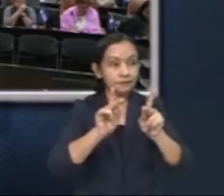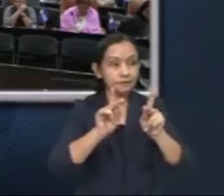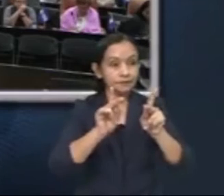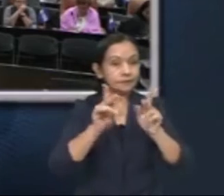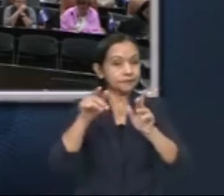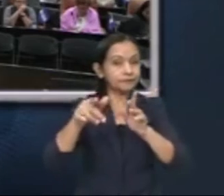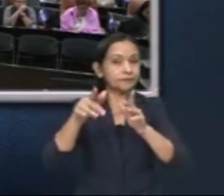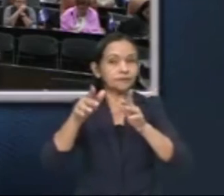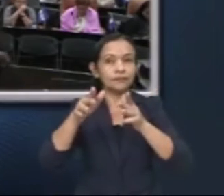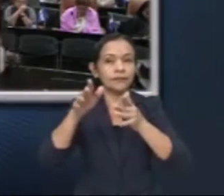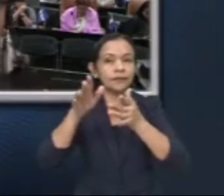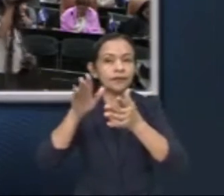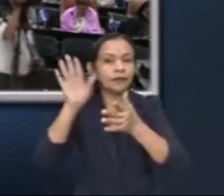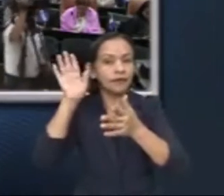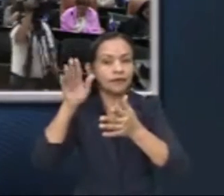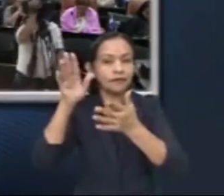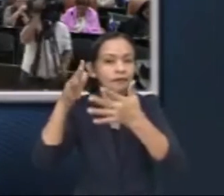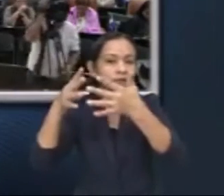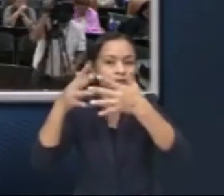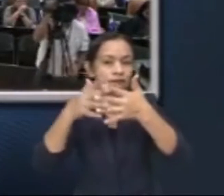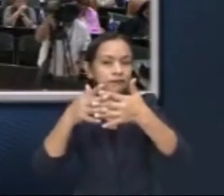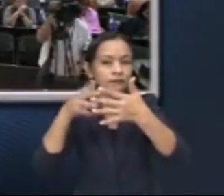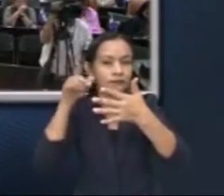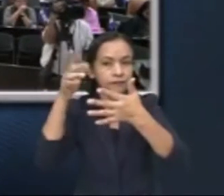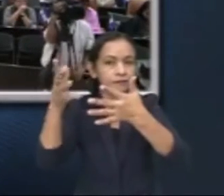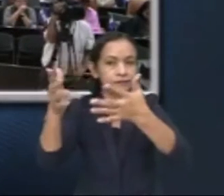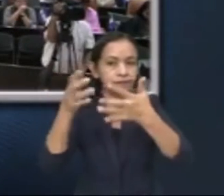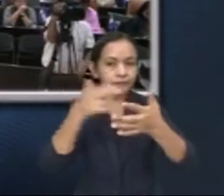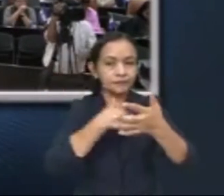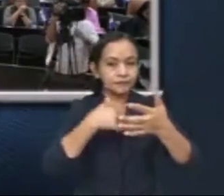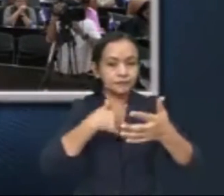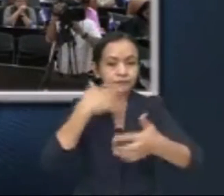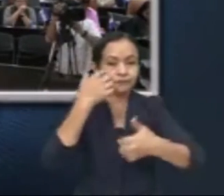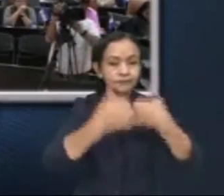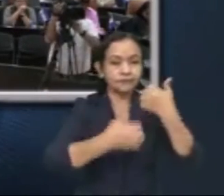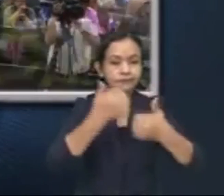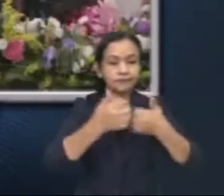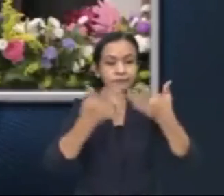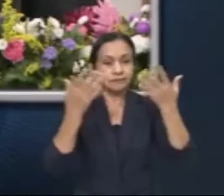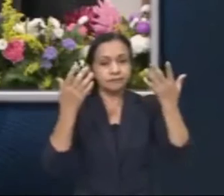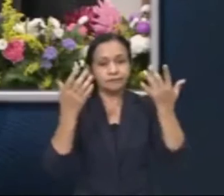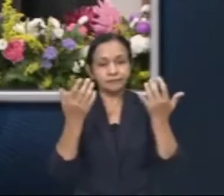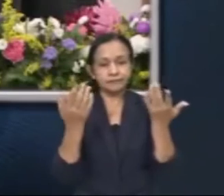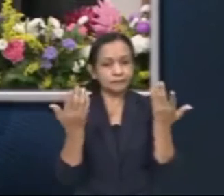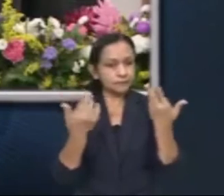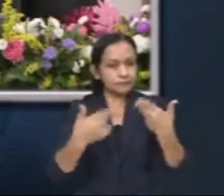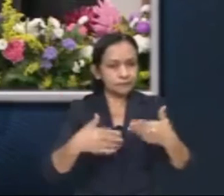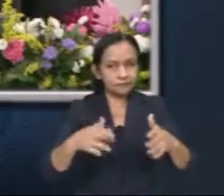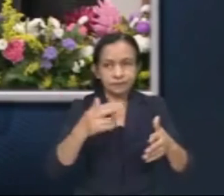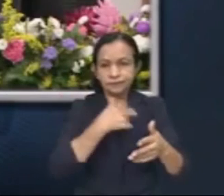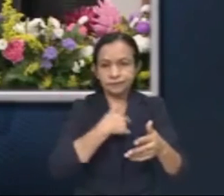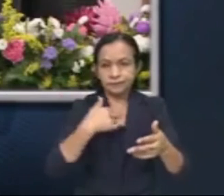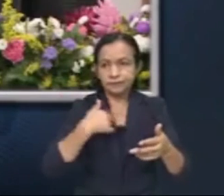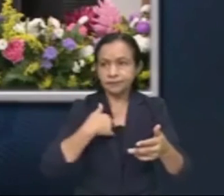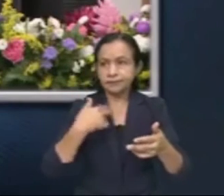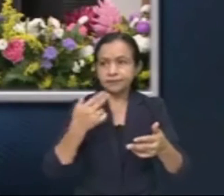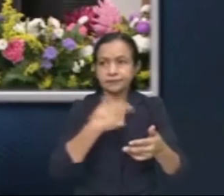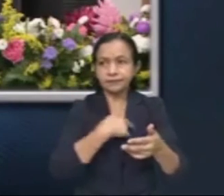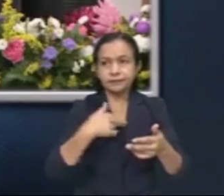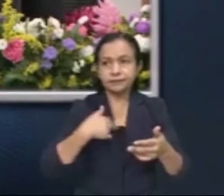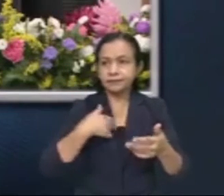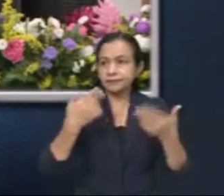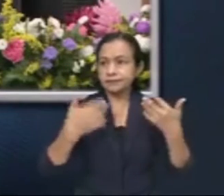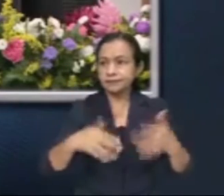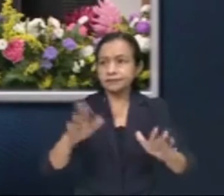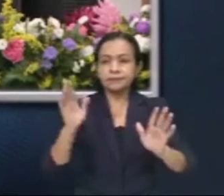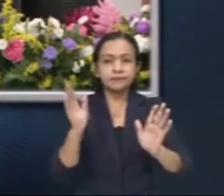imperio norteamericano son los que están haciendo ahora una aljaraca. Porque es de algo común, de algo común, de algo